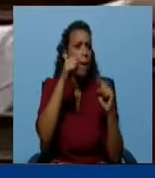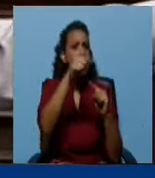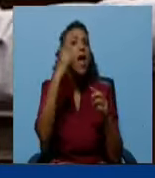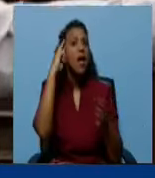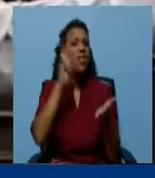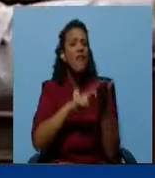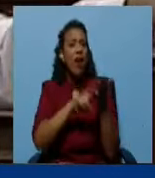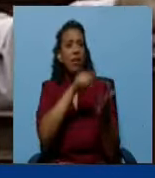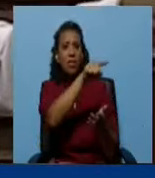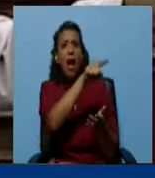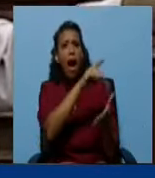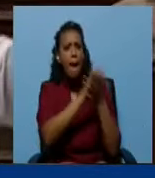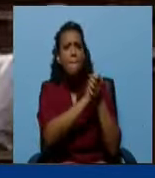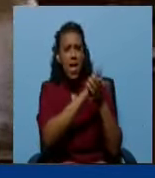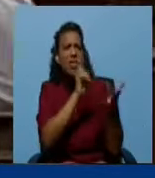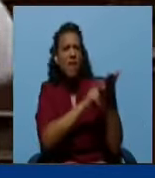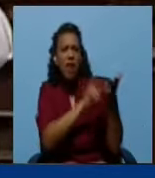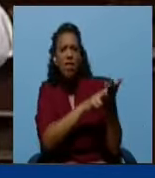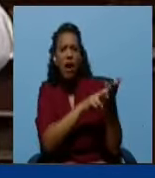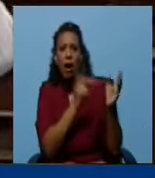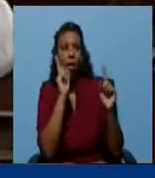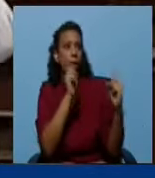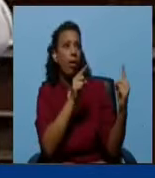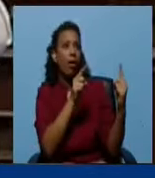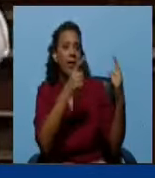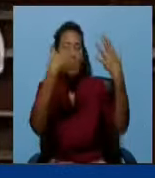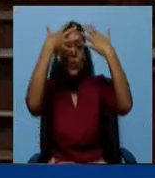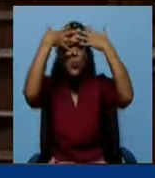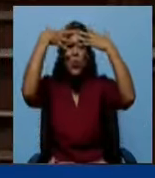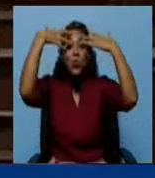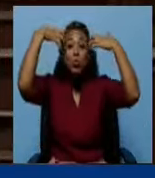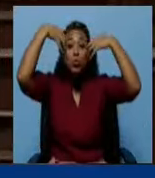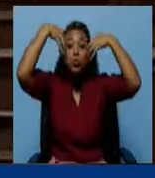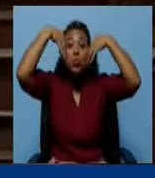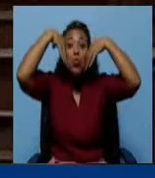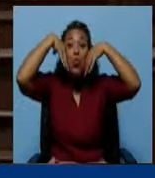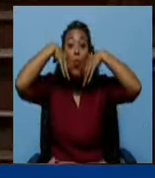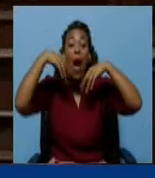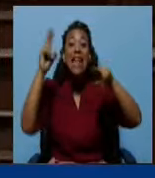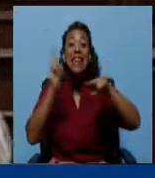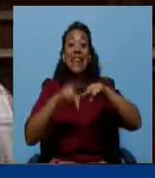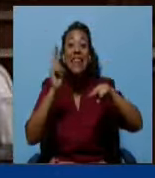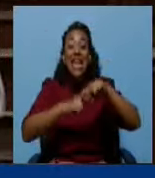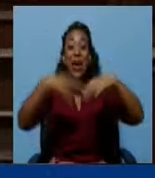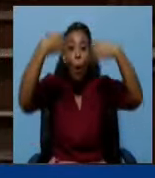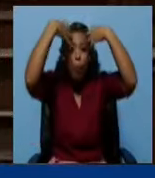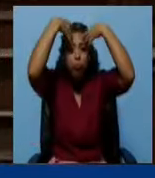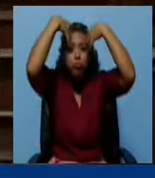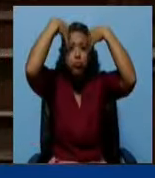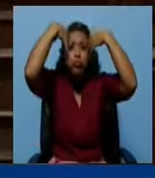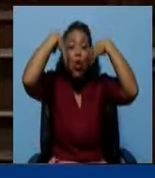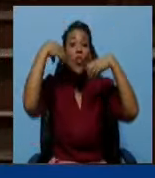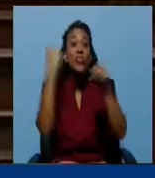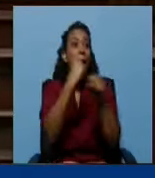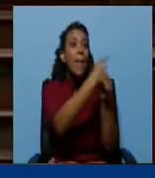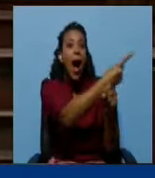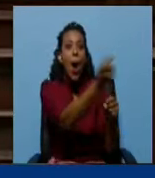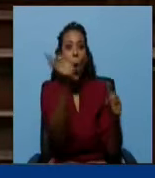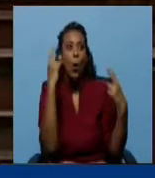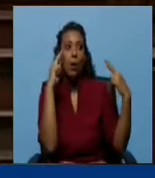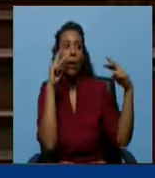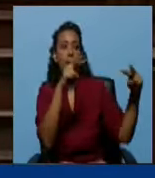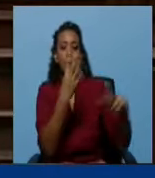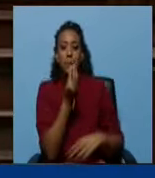¿verdad? Al compañero que estaba ahí, cuando volteo estaba sudando y tenía todo esto negro así. Y los trabajadores estaban viéndolo y